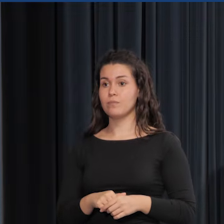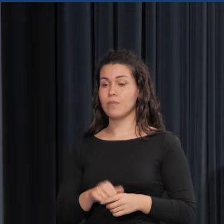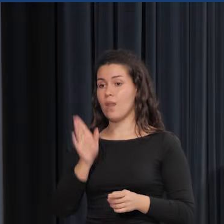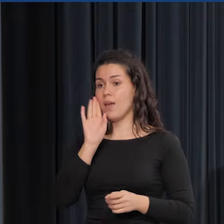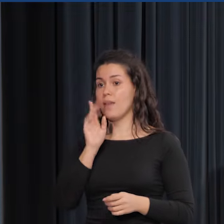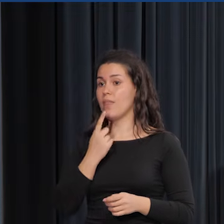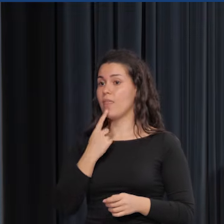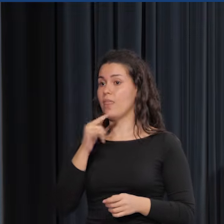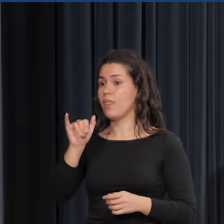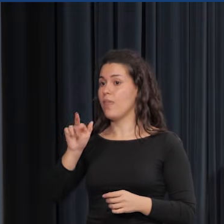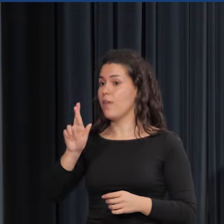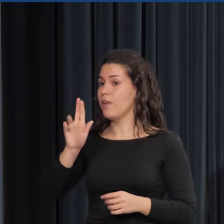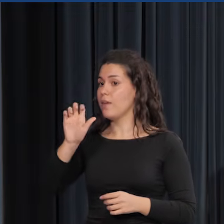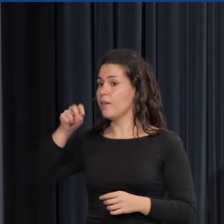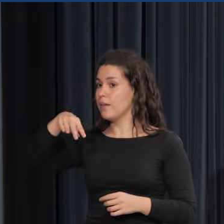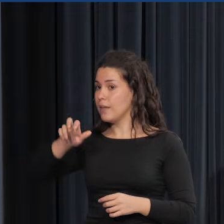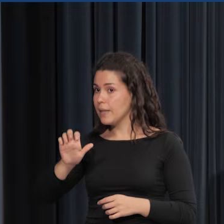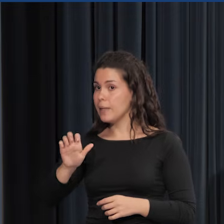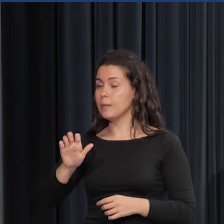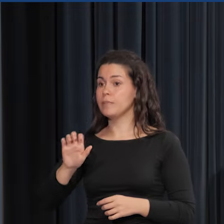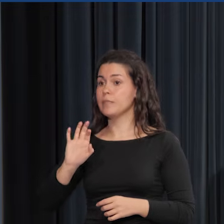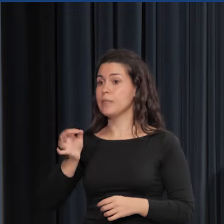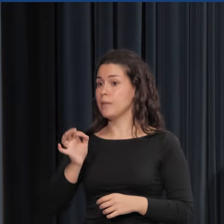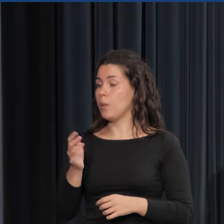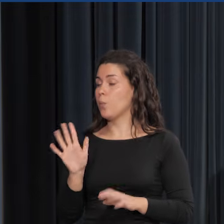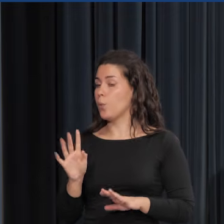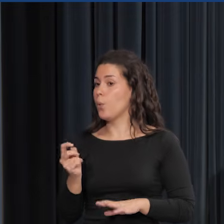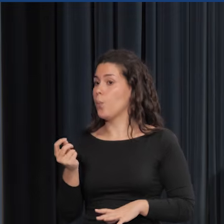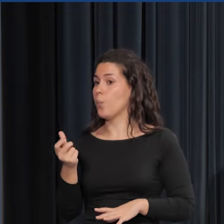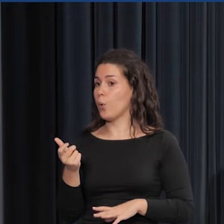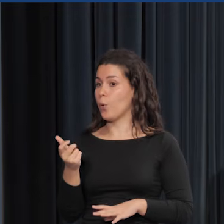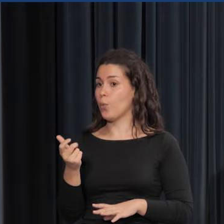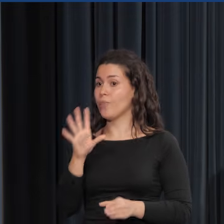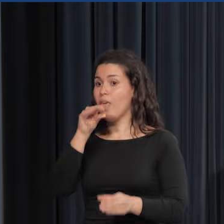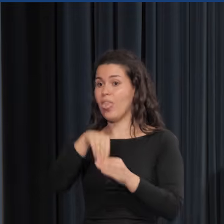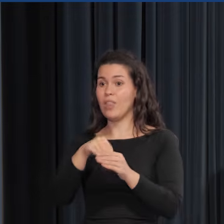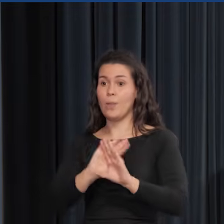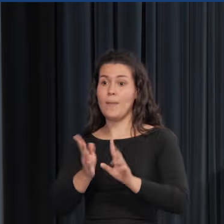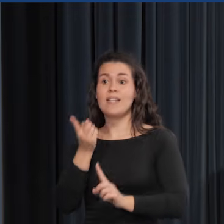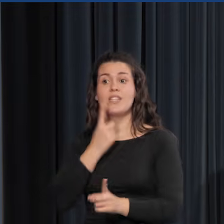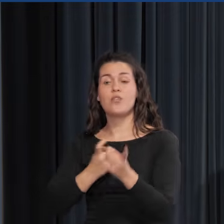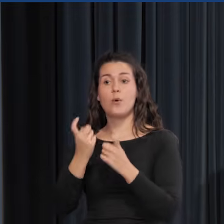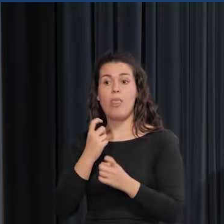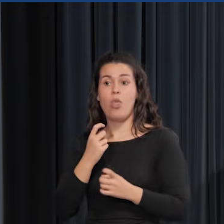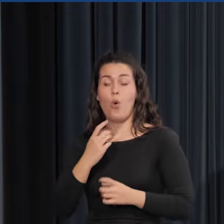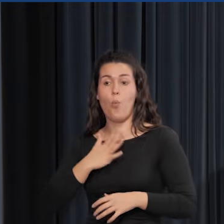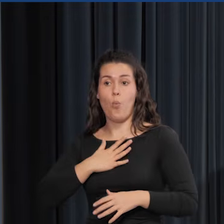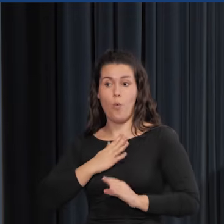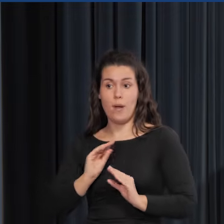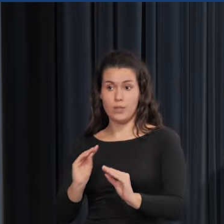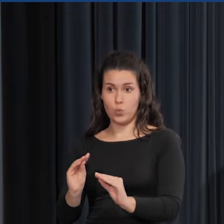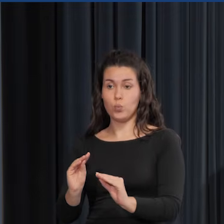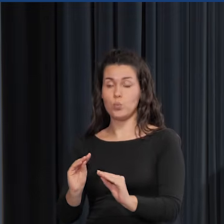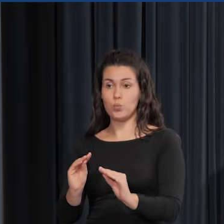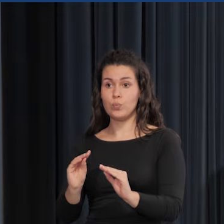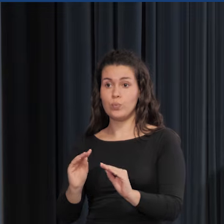llega información que podría ser incorrecta, es decir, está nutrido solamente con información propia, con lo cual